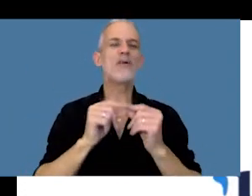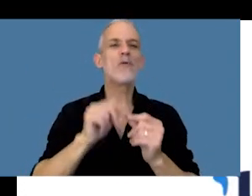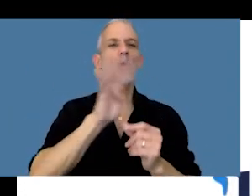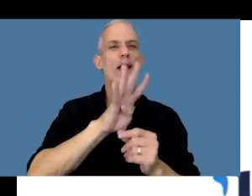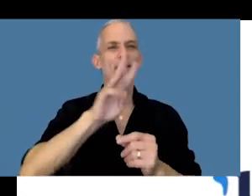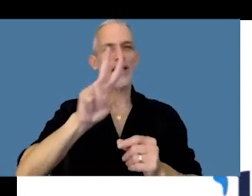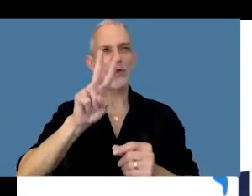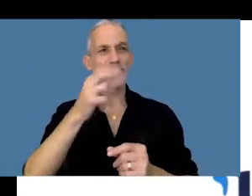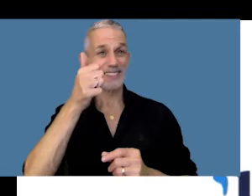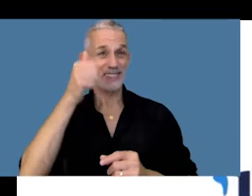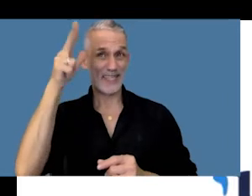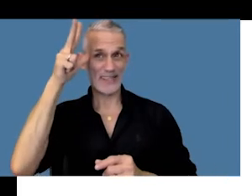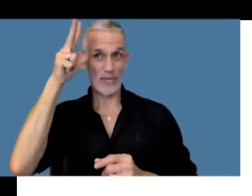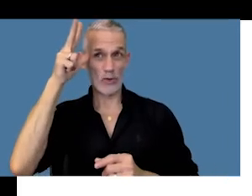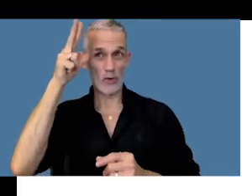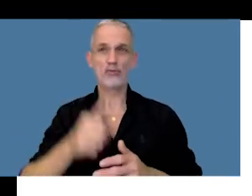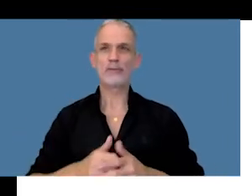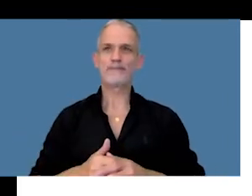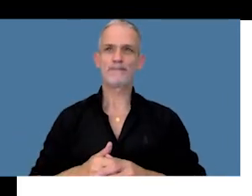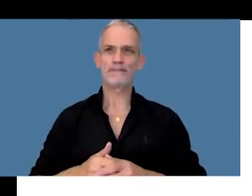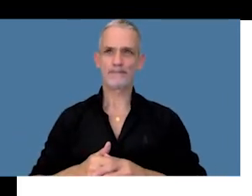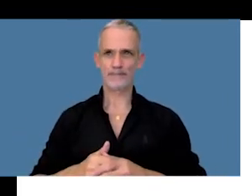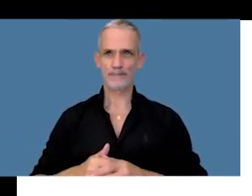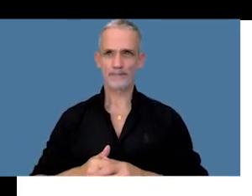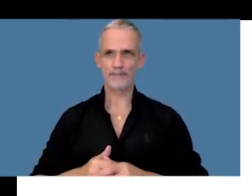4268. Entrará por aquel lado.